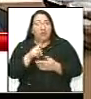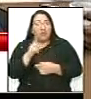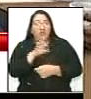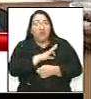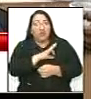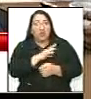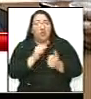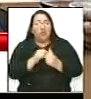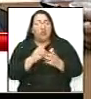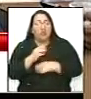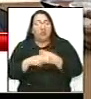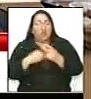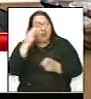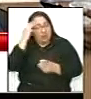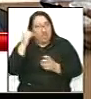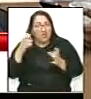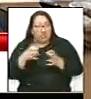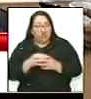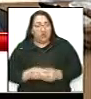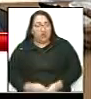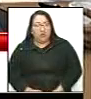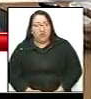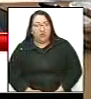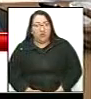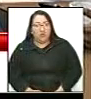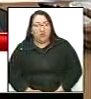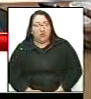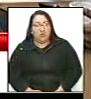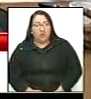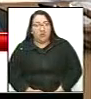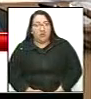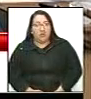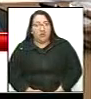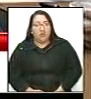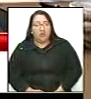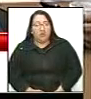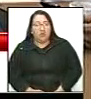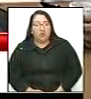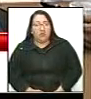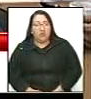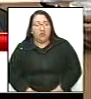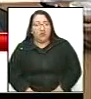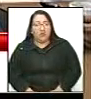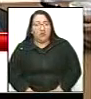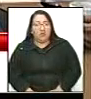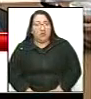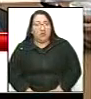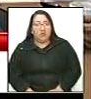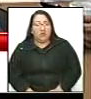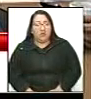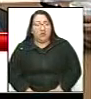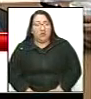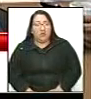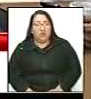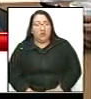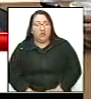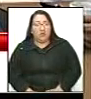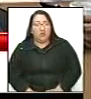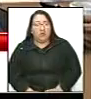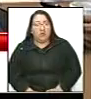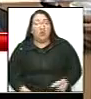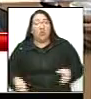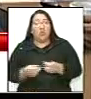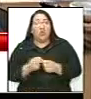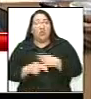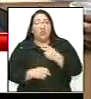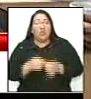fiscal por el Consejo Nacional de la Magistratura. Ese fiscal está en funciones. Es la Junta Nacional de Justicia la